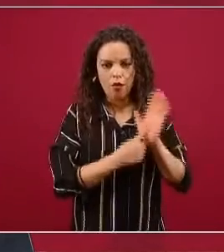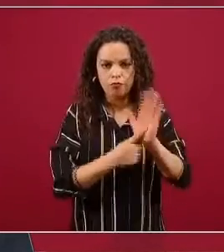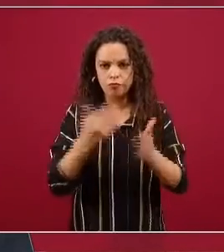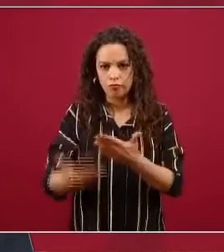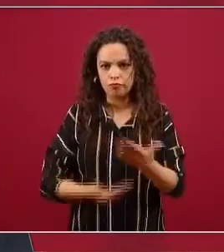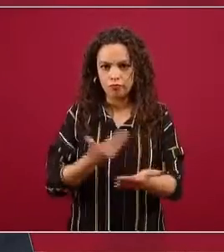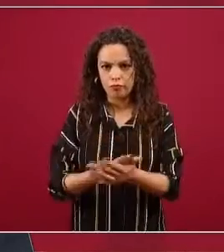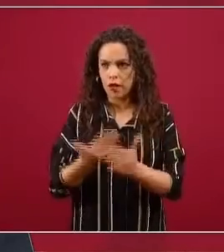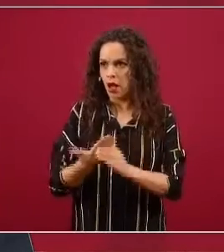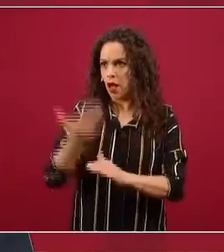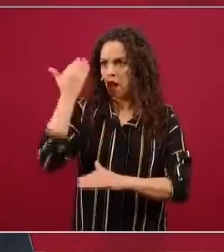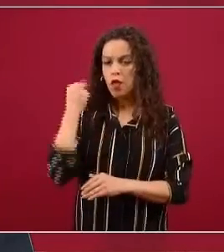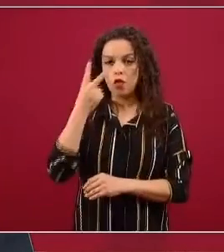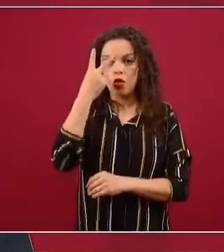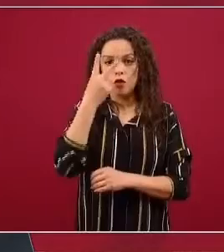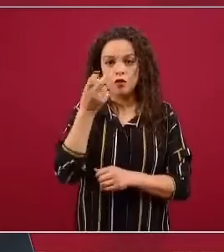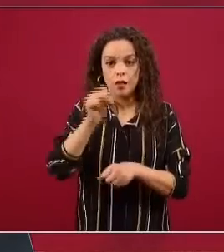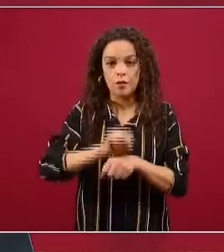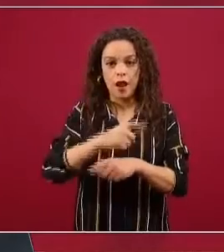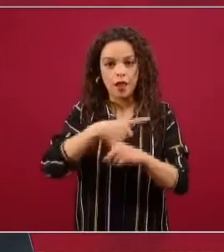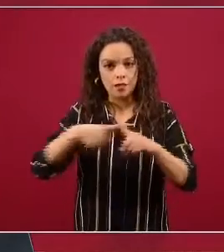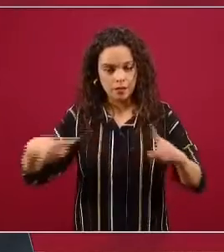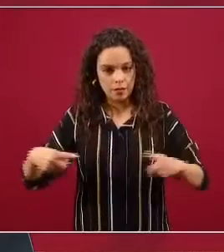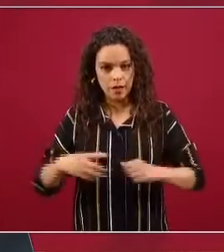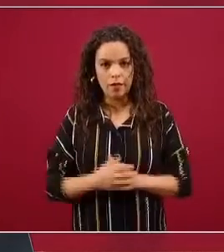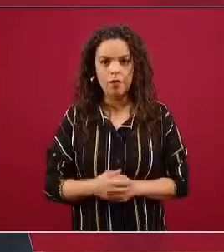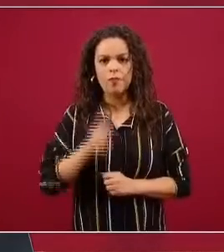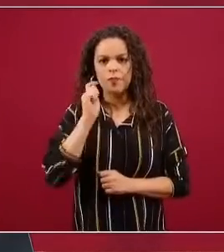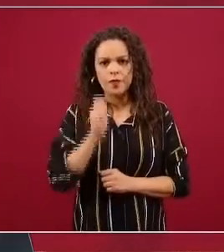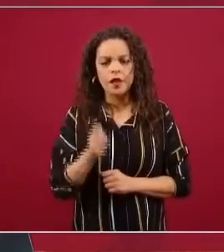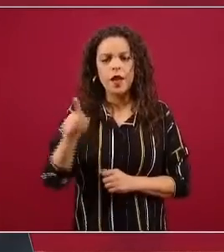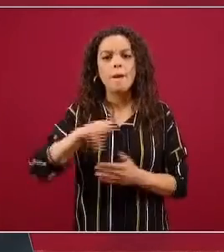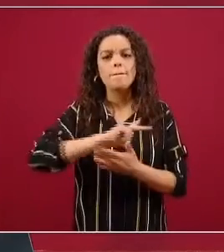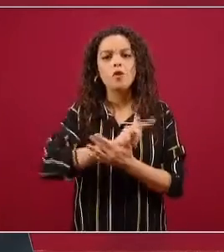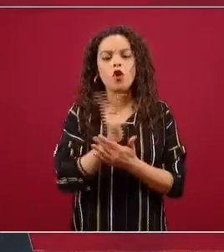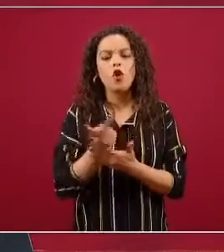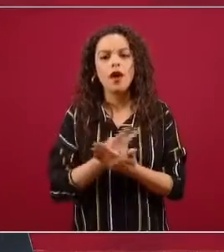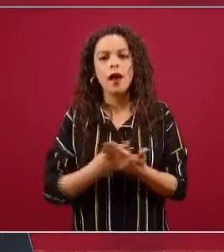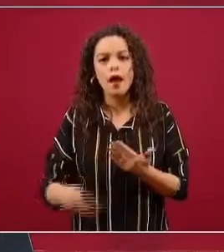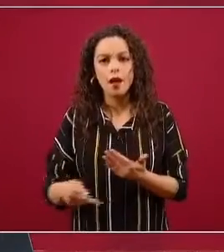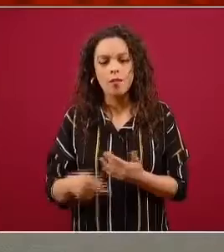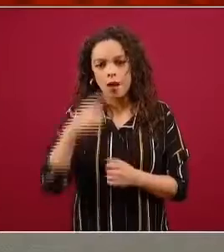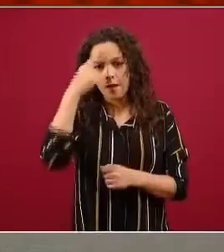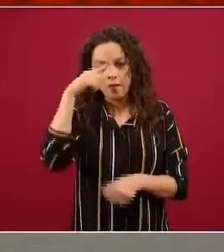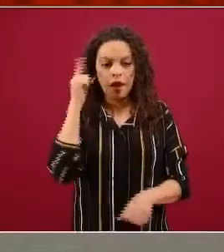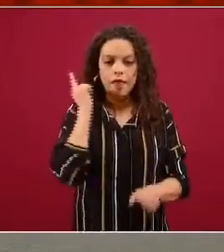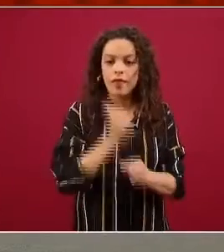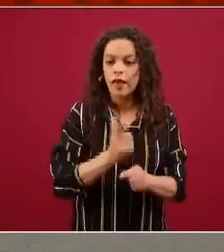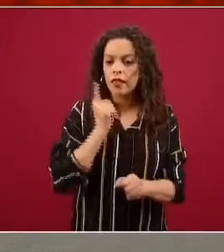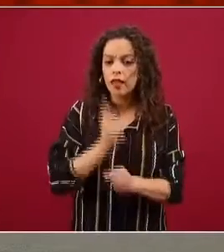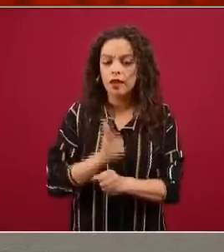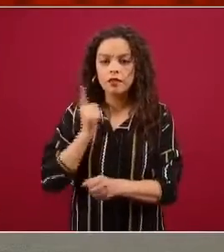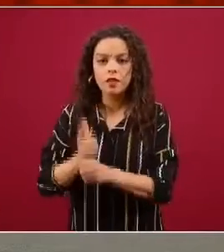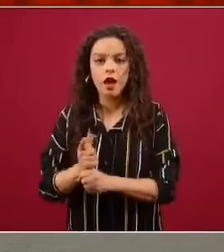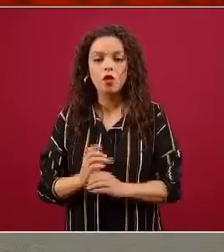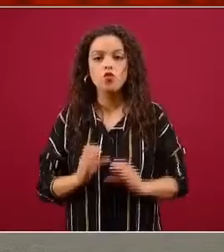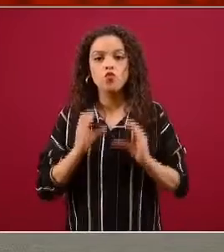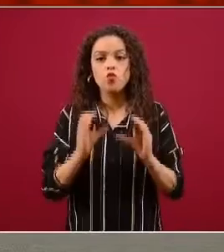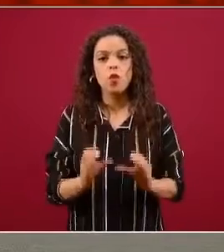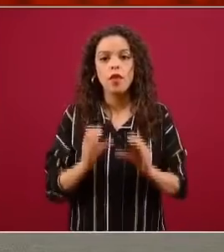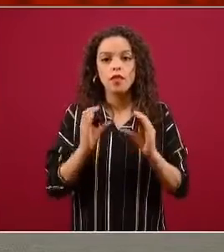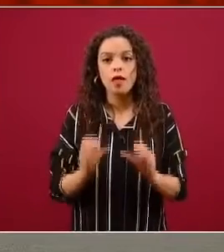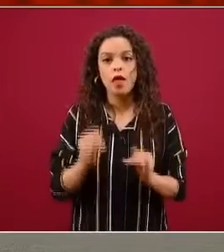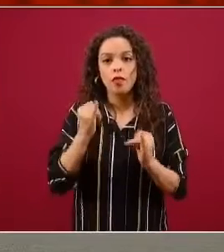hace 2 semanas y media. Es el programa de detección, cuidado y